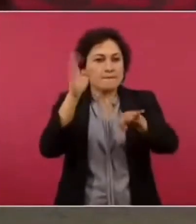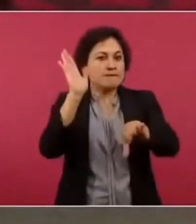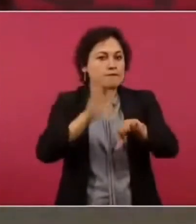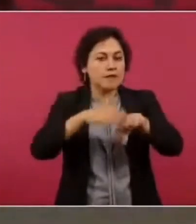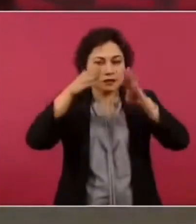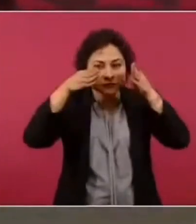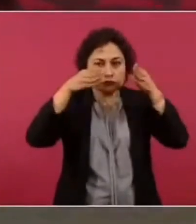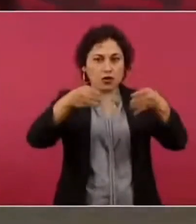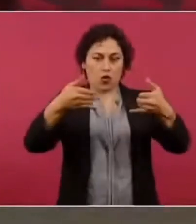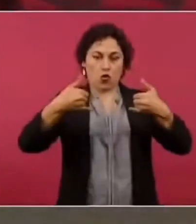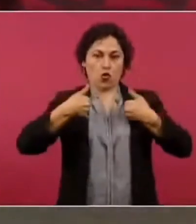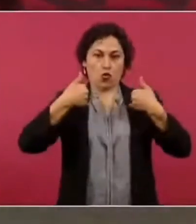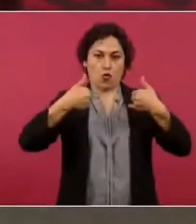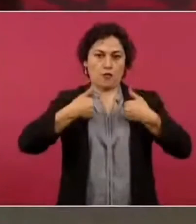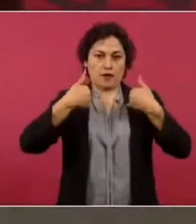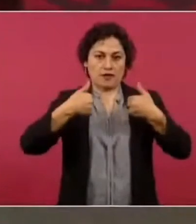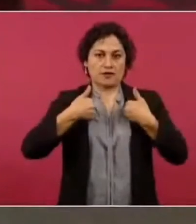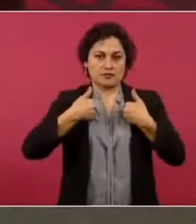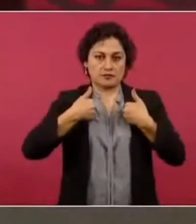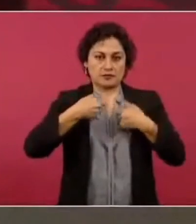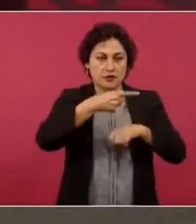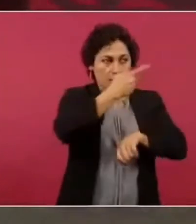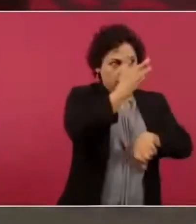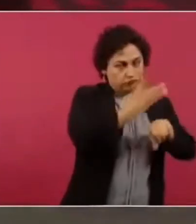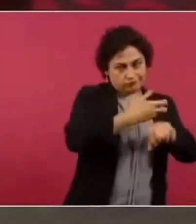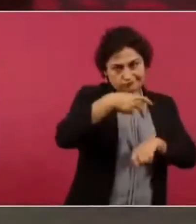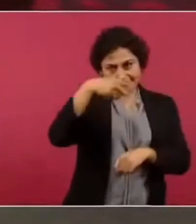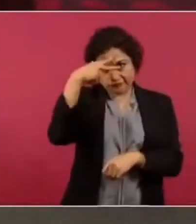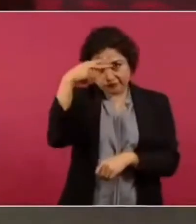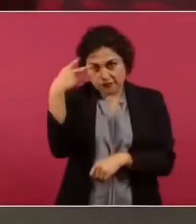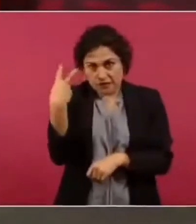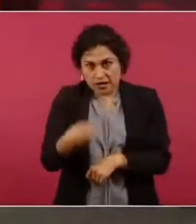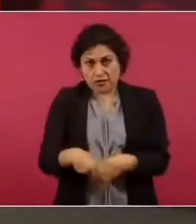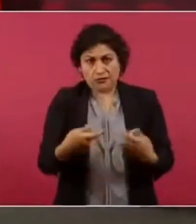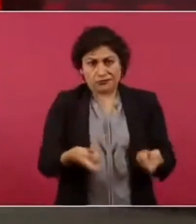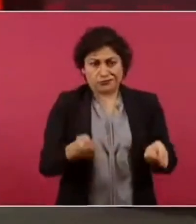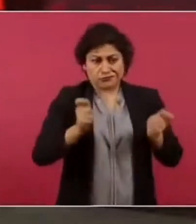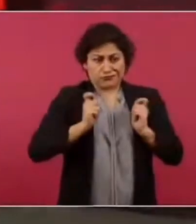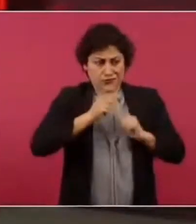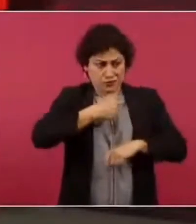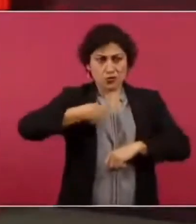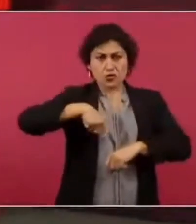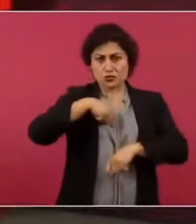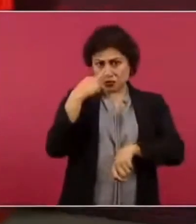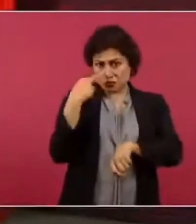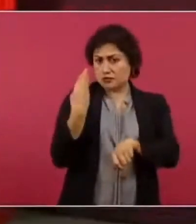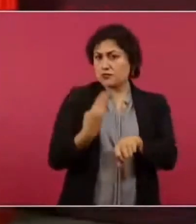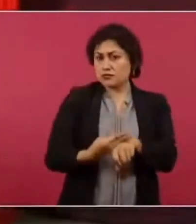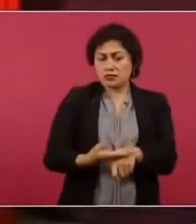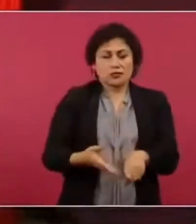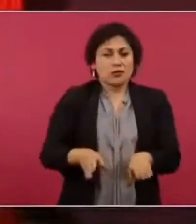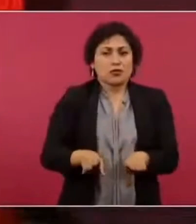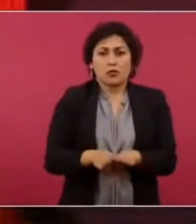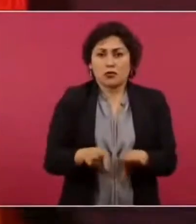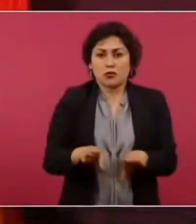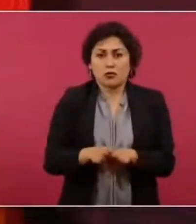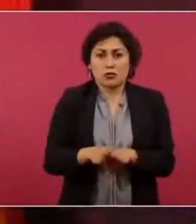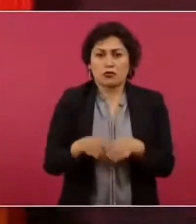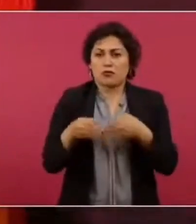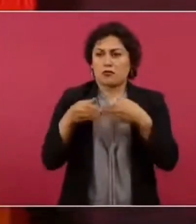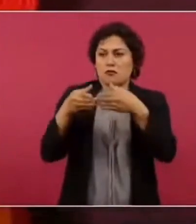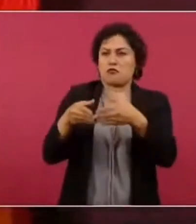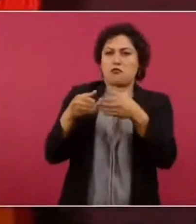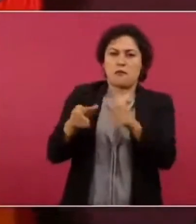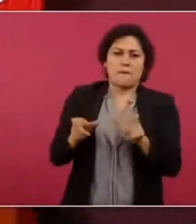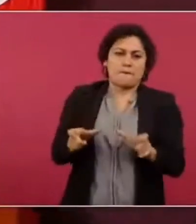corresponda, lo que hemos venido haciendo, controlando los puertos,